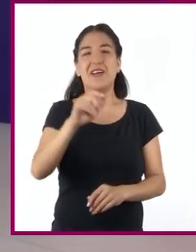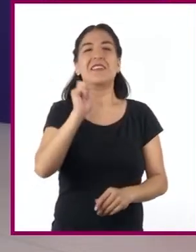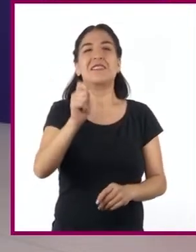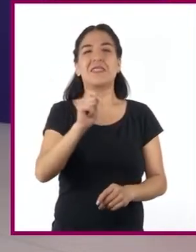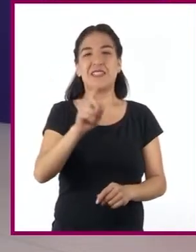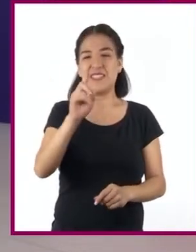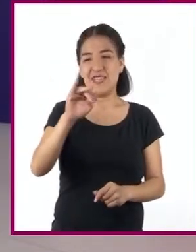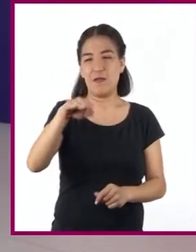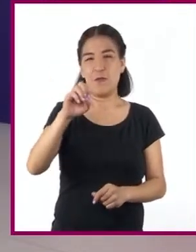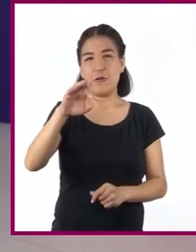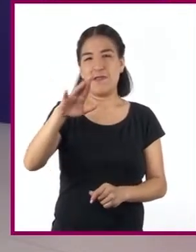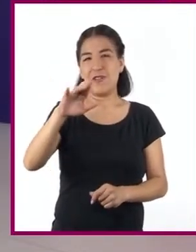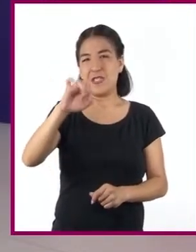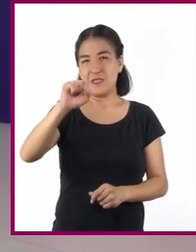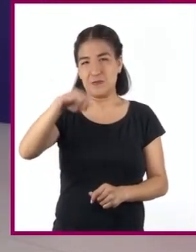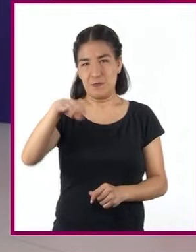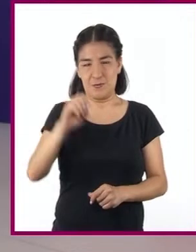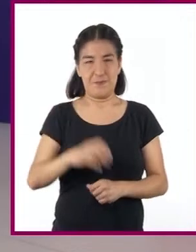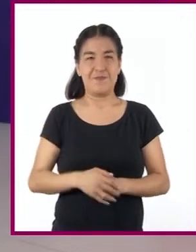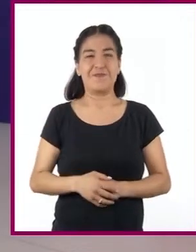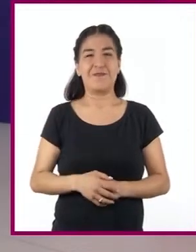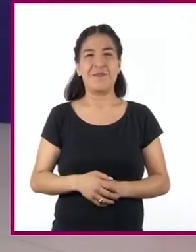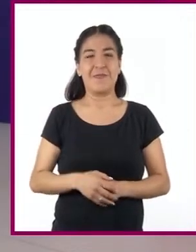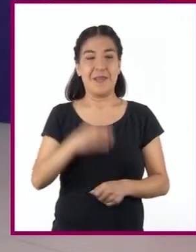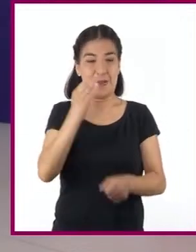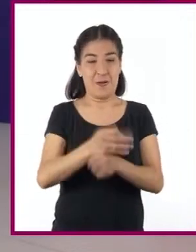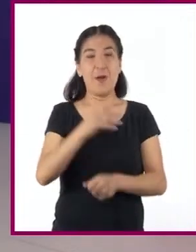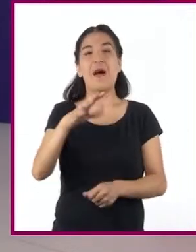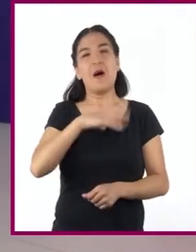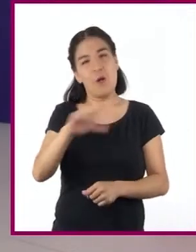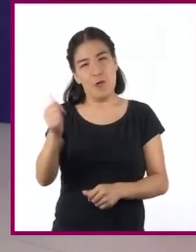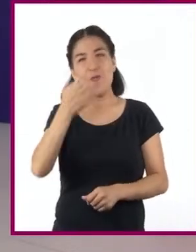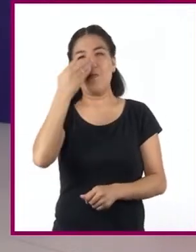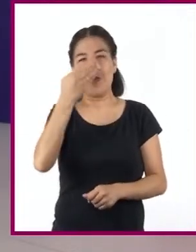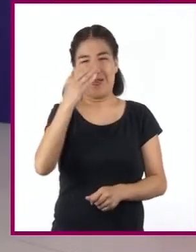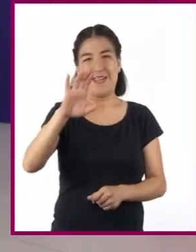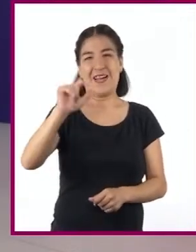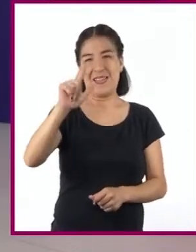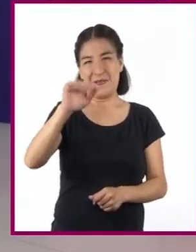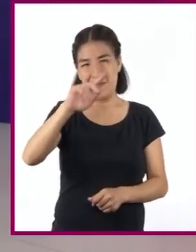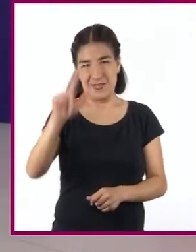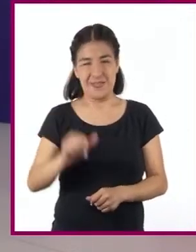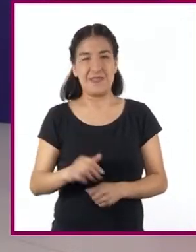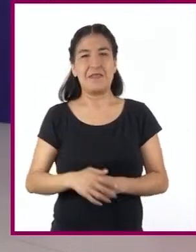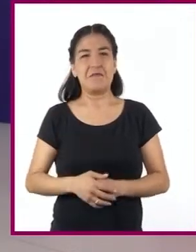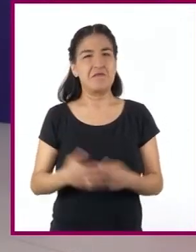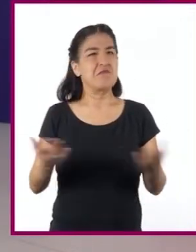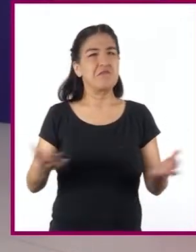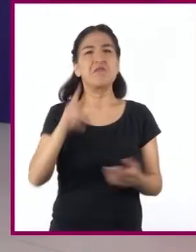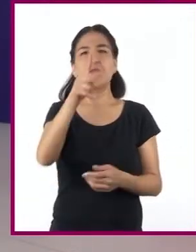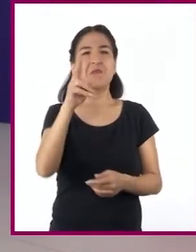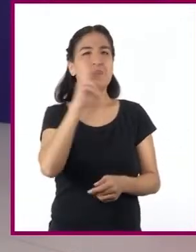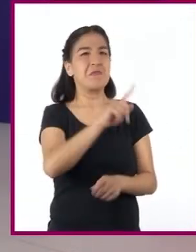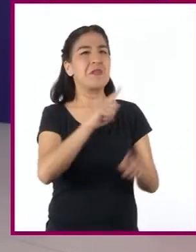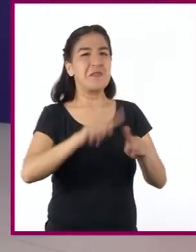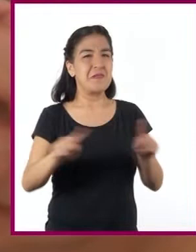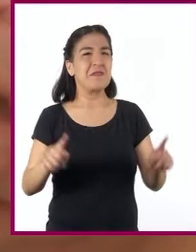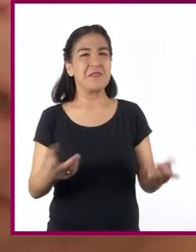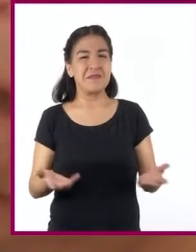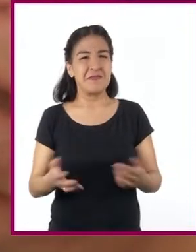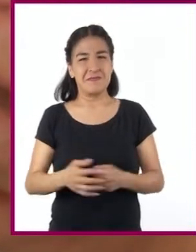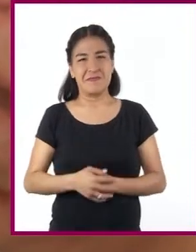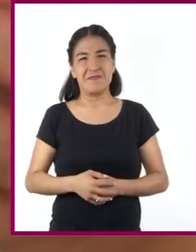dimorfismo sexual. Acá tengo otra flor de calabaza. ¿Qué diferencia observan?